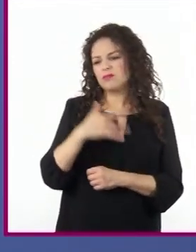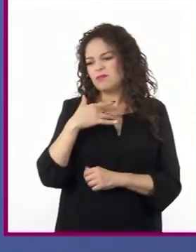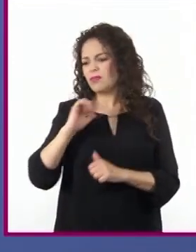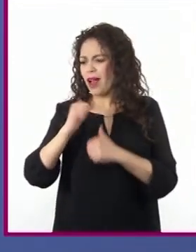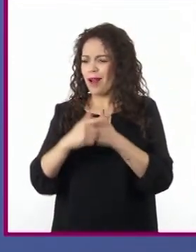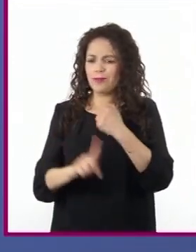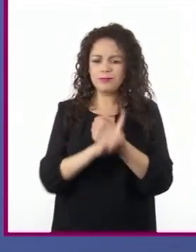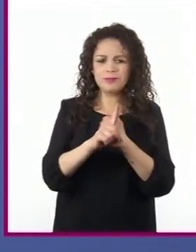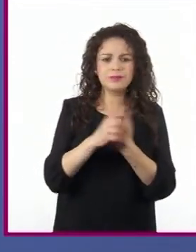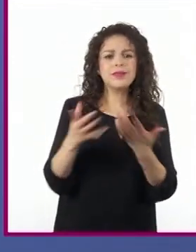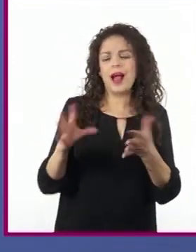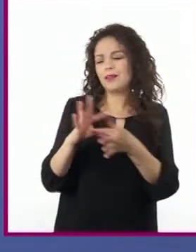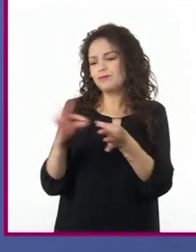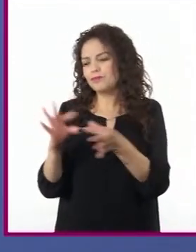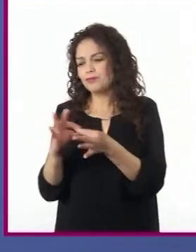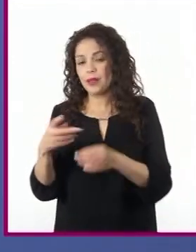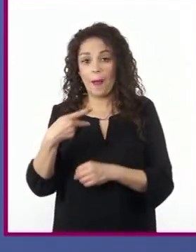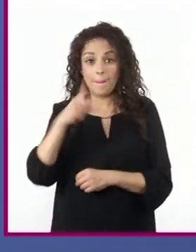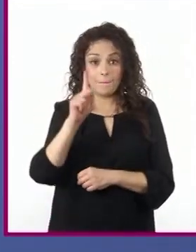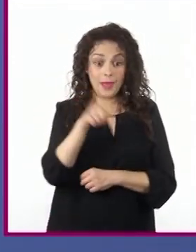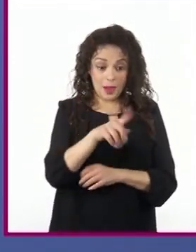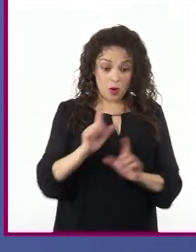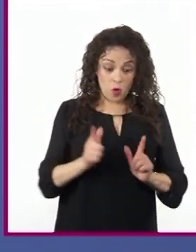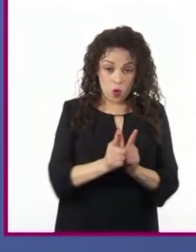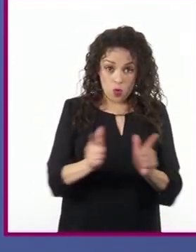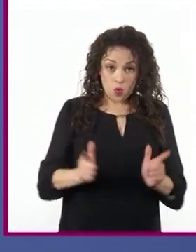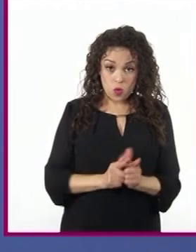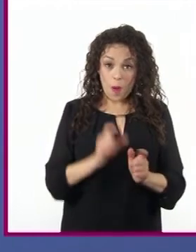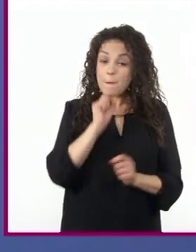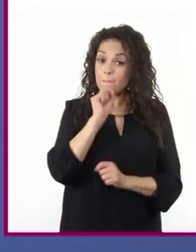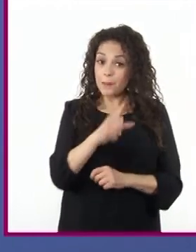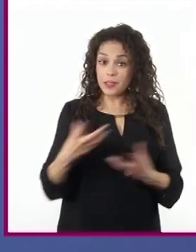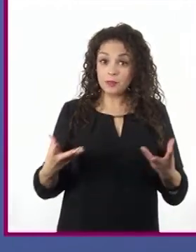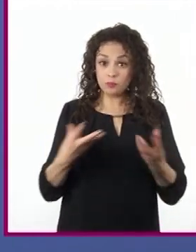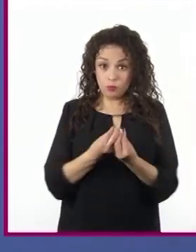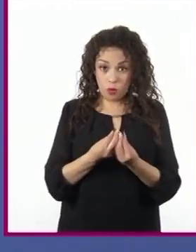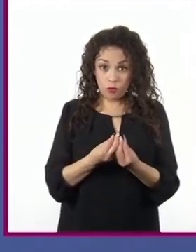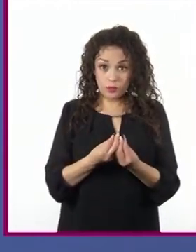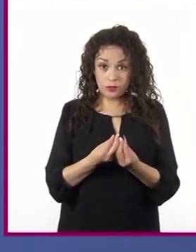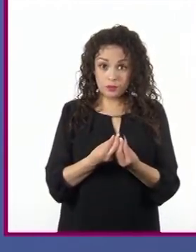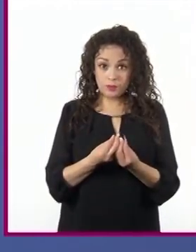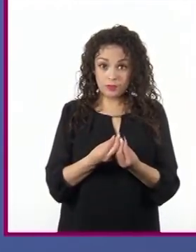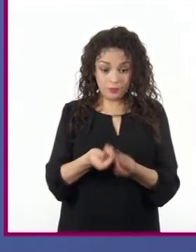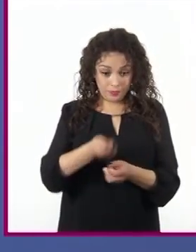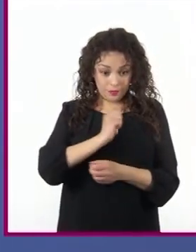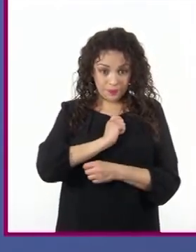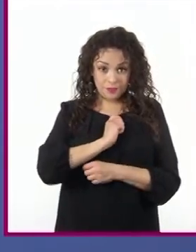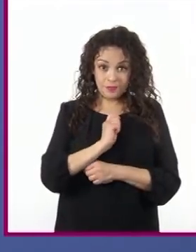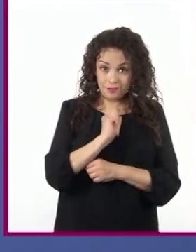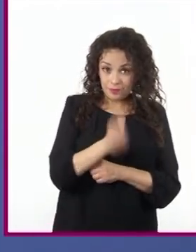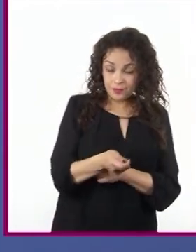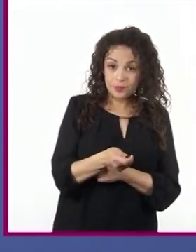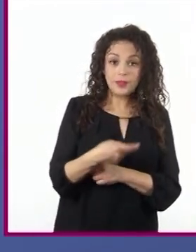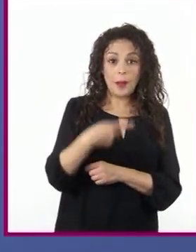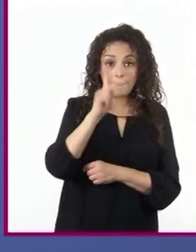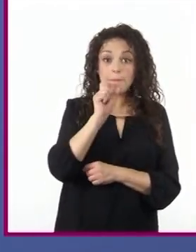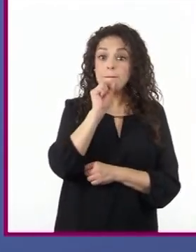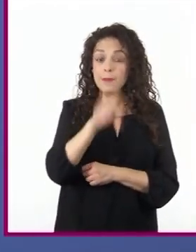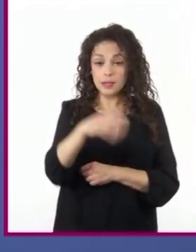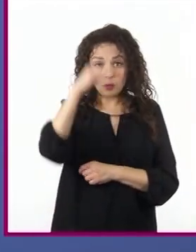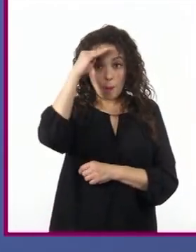cuenta de que aunque pertenecen al mismo grupo, no piensan, sienten o actúan de la misma manera